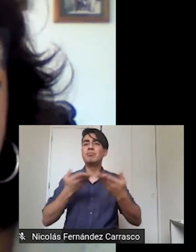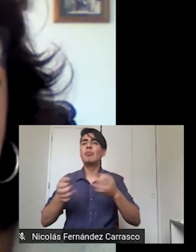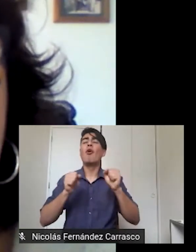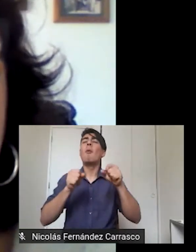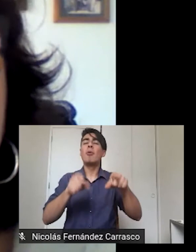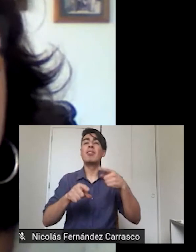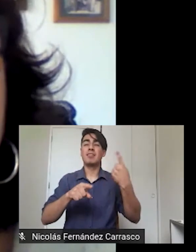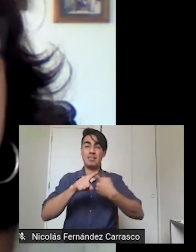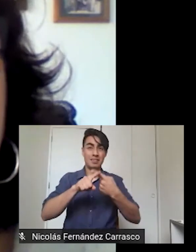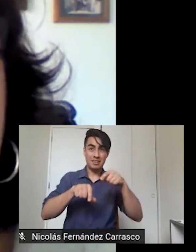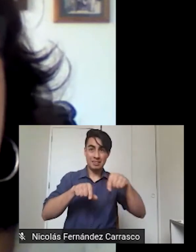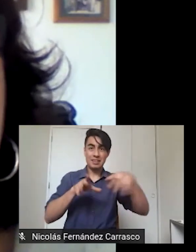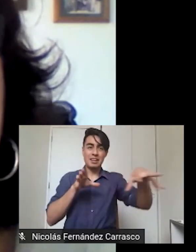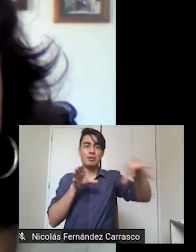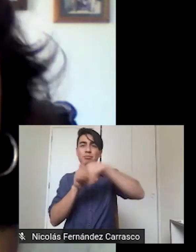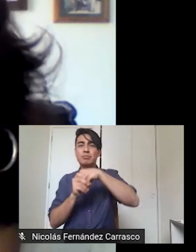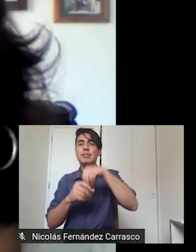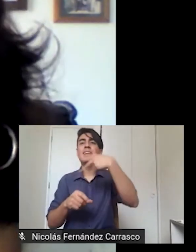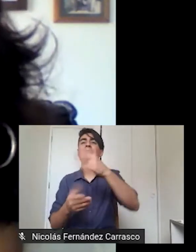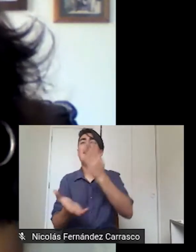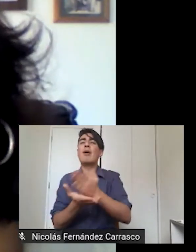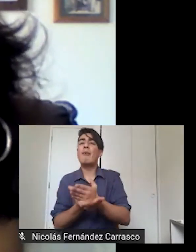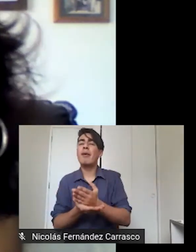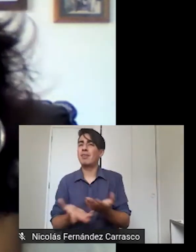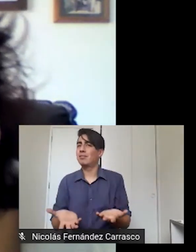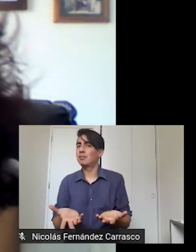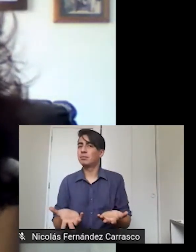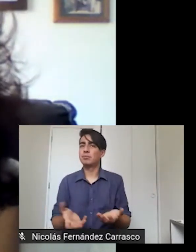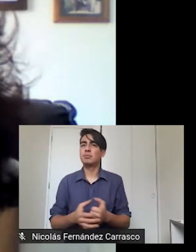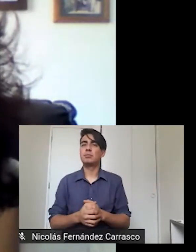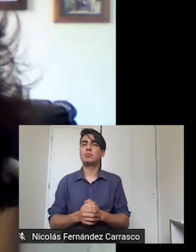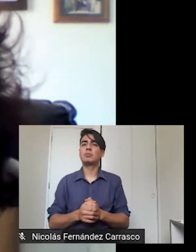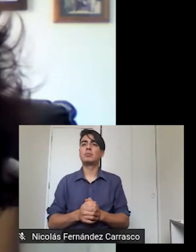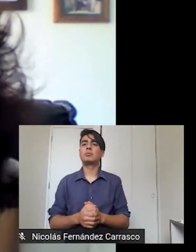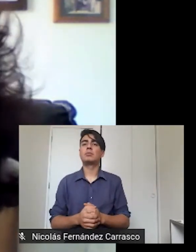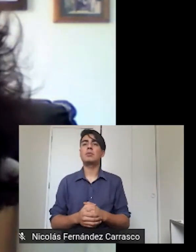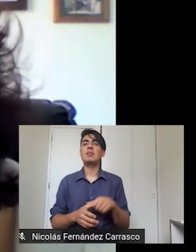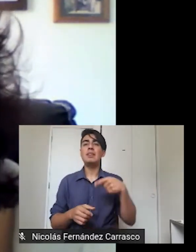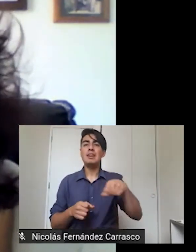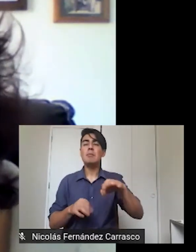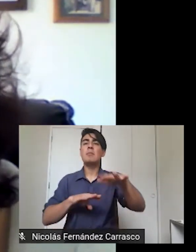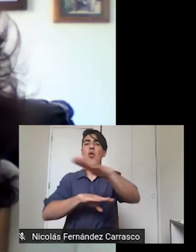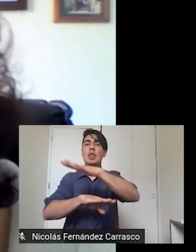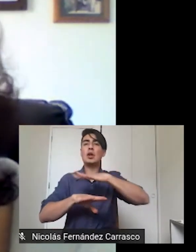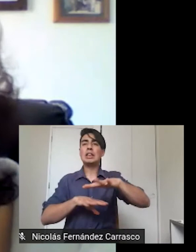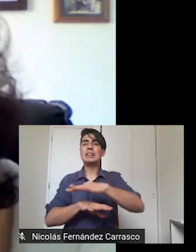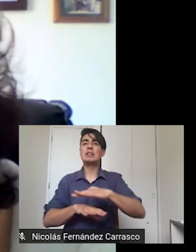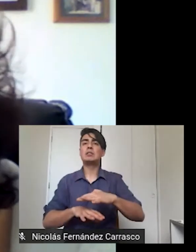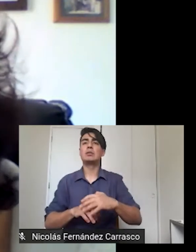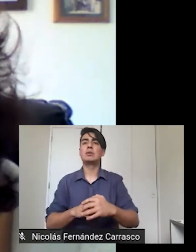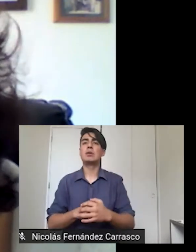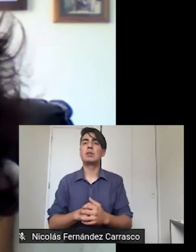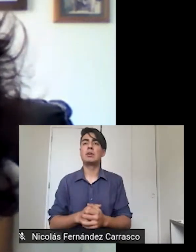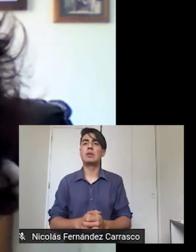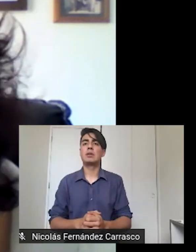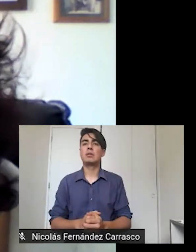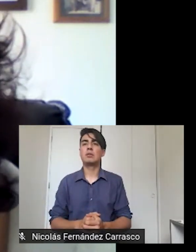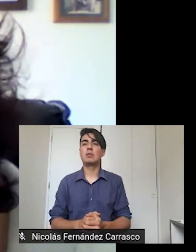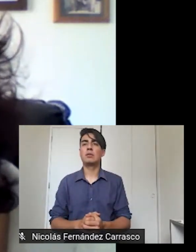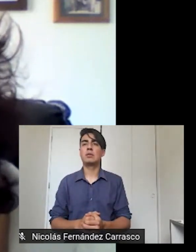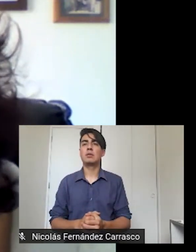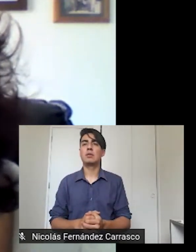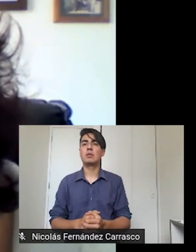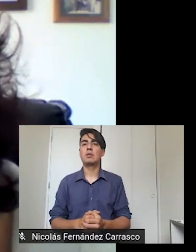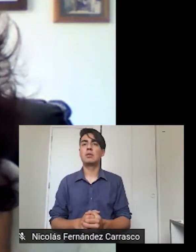un contexto de vulnerado, ¿no es cierto?, socialmente vulnerado,